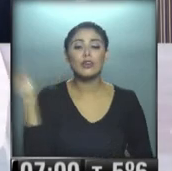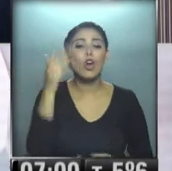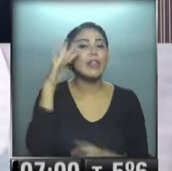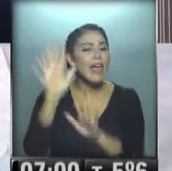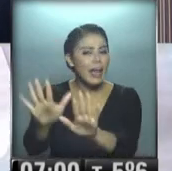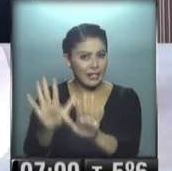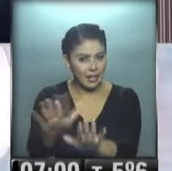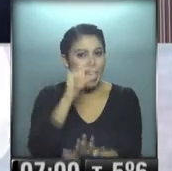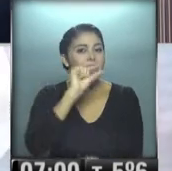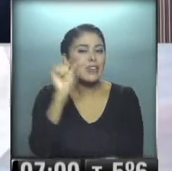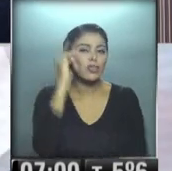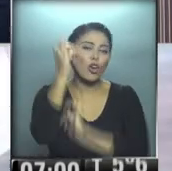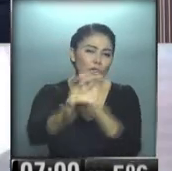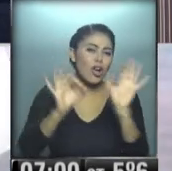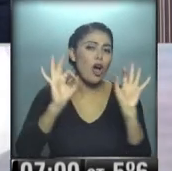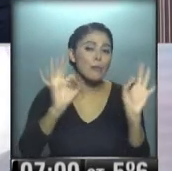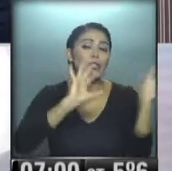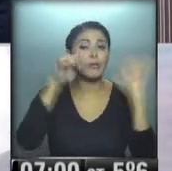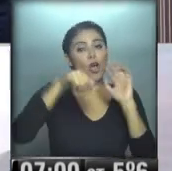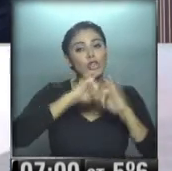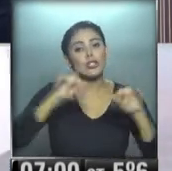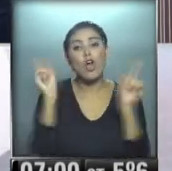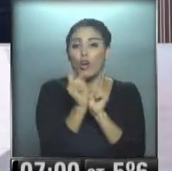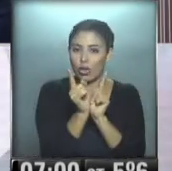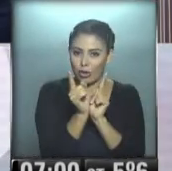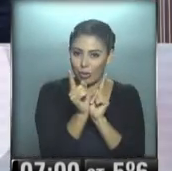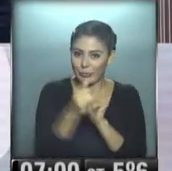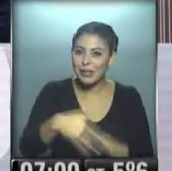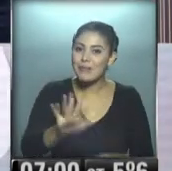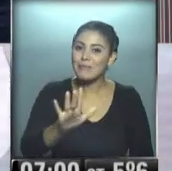queda, un ratito te cuenta todo lo del tiempo y tenemos un noticiero un poquito más corto porque tenemos, habrá hockey.